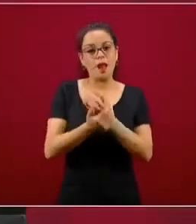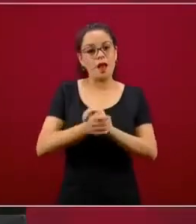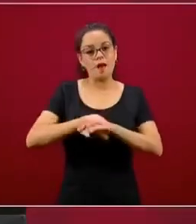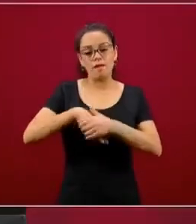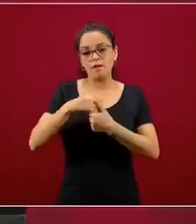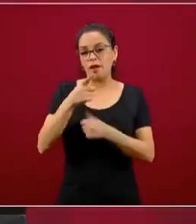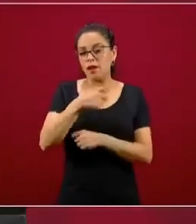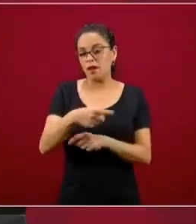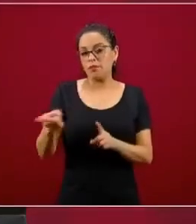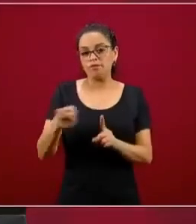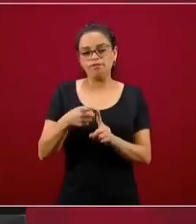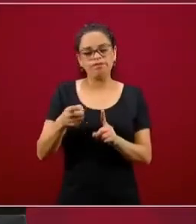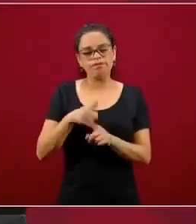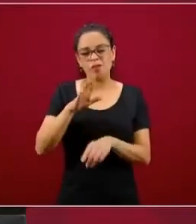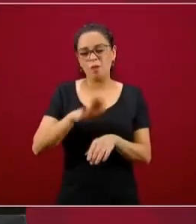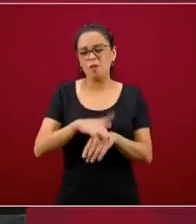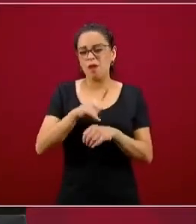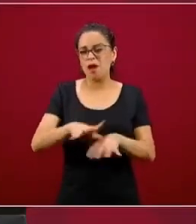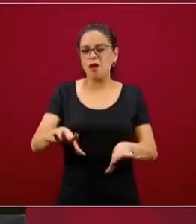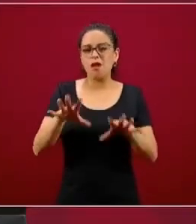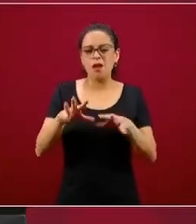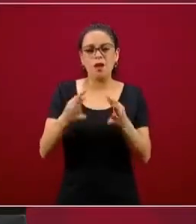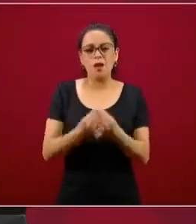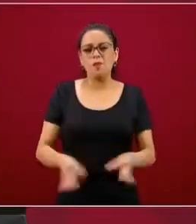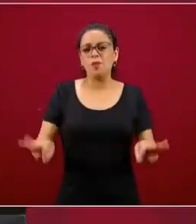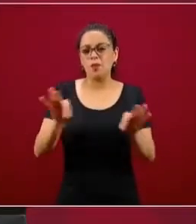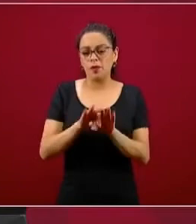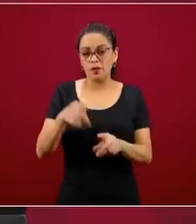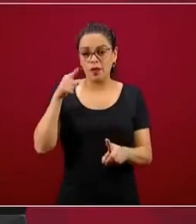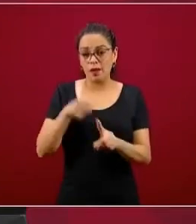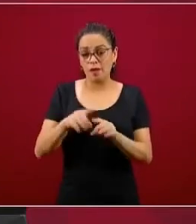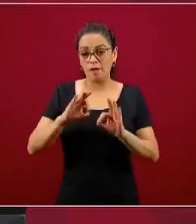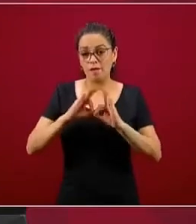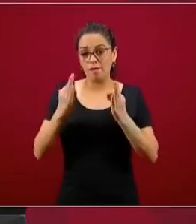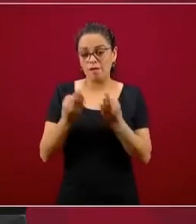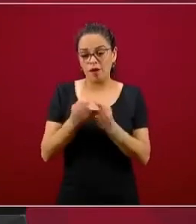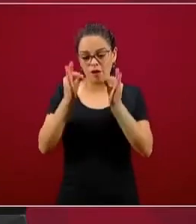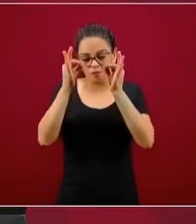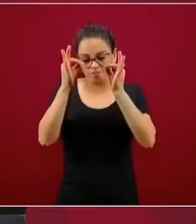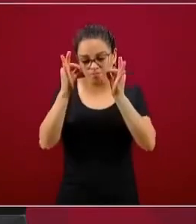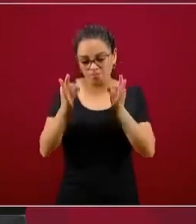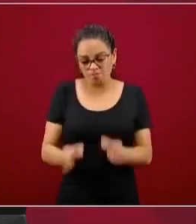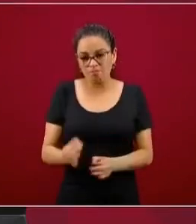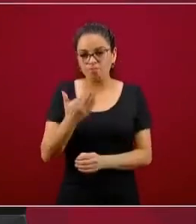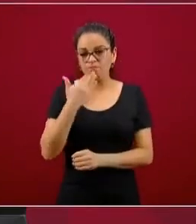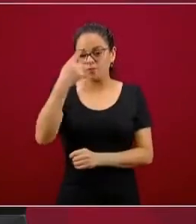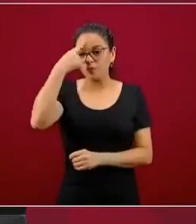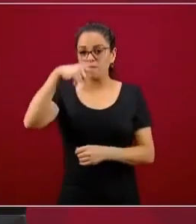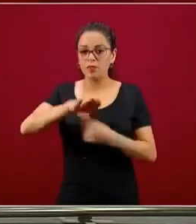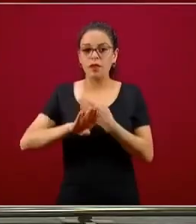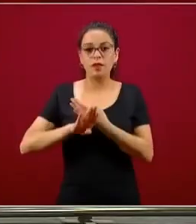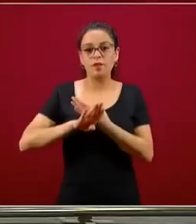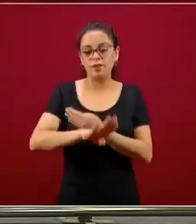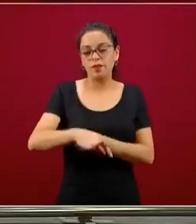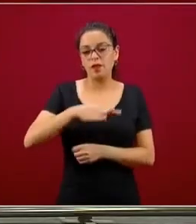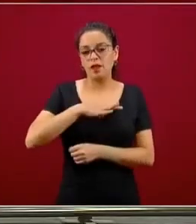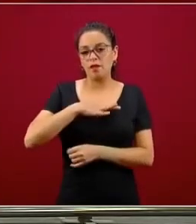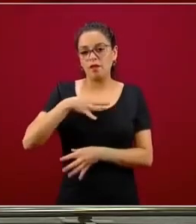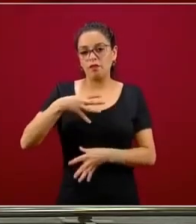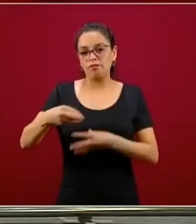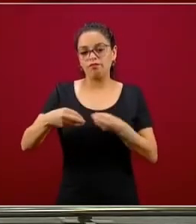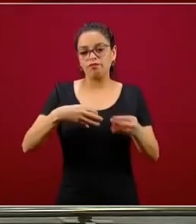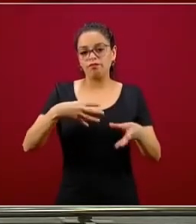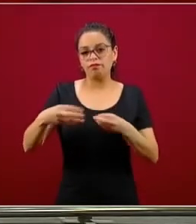primer lugar destacamos, porque el lavado de manos es un mecanismo muy efectivo de prevenir enfermedades infecciosas,